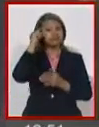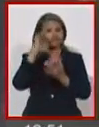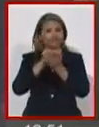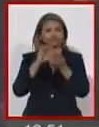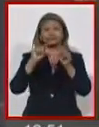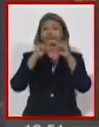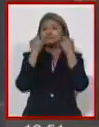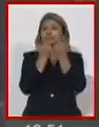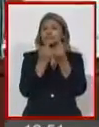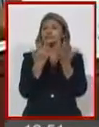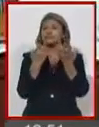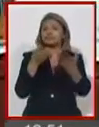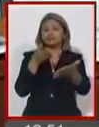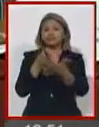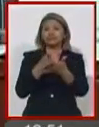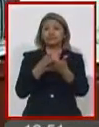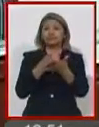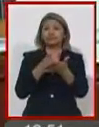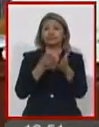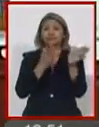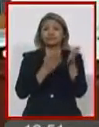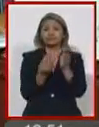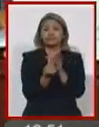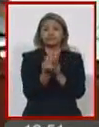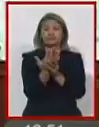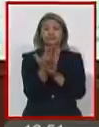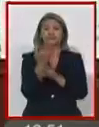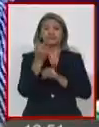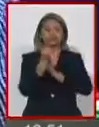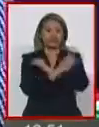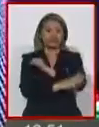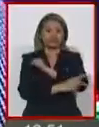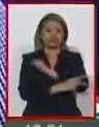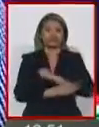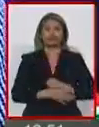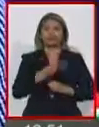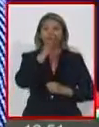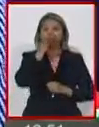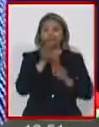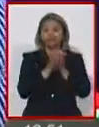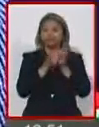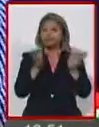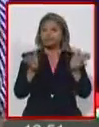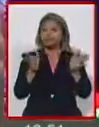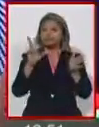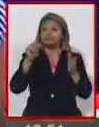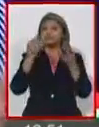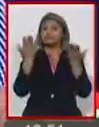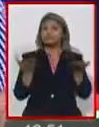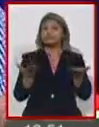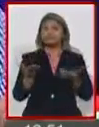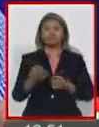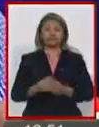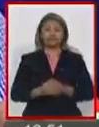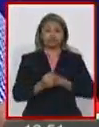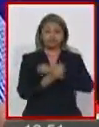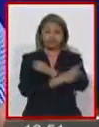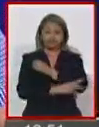que los sectores se atrevan a atentar en contra del órgano productivo del país. La huelga general indefinida no existe en este